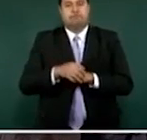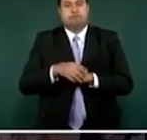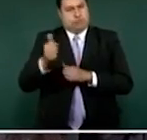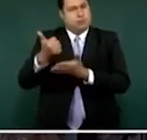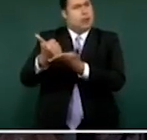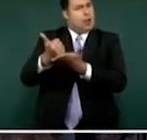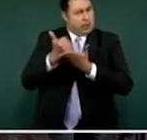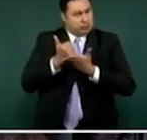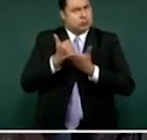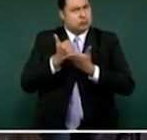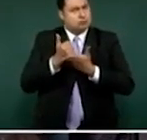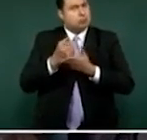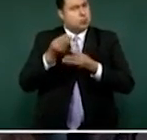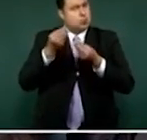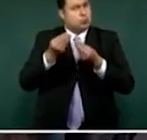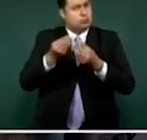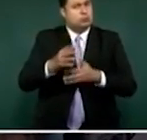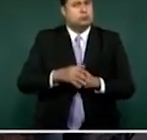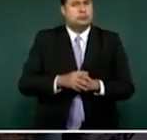ayudando mucho